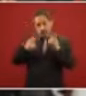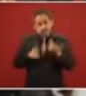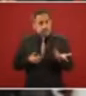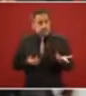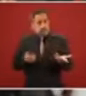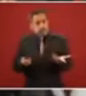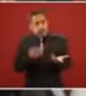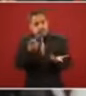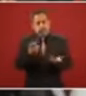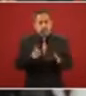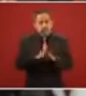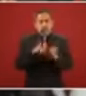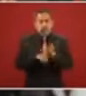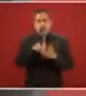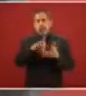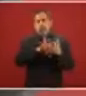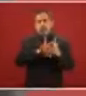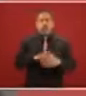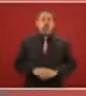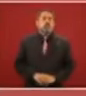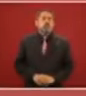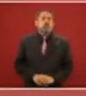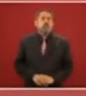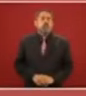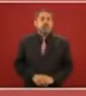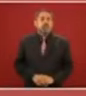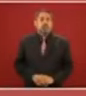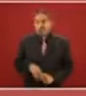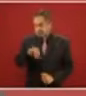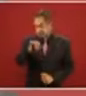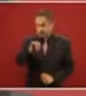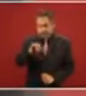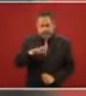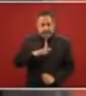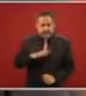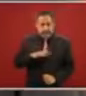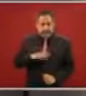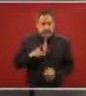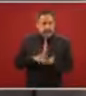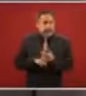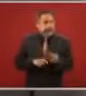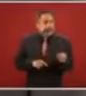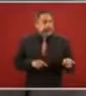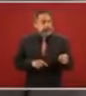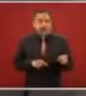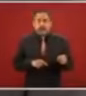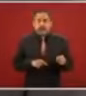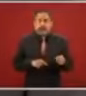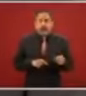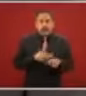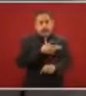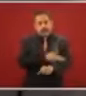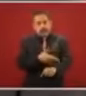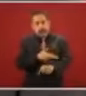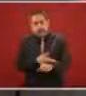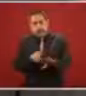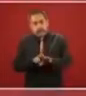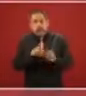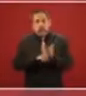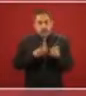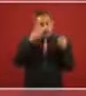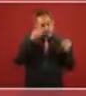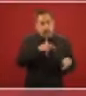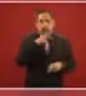pregunta respecto al sistema carcelario. Sí, se está llevando a cabo una acción en